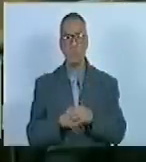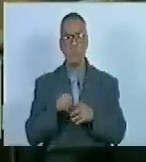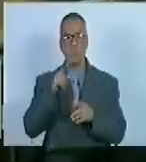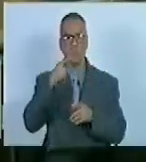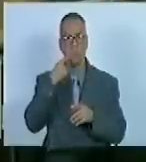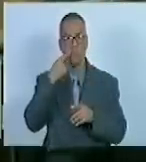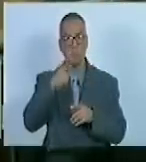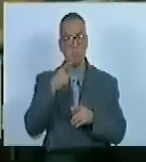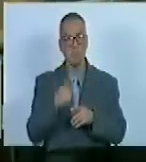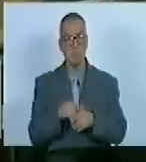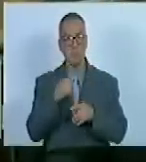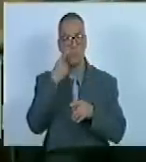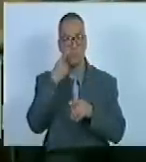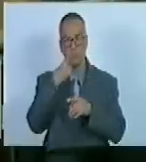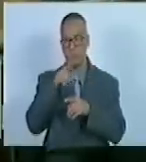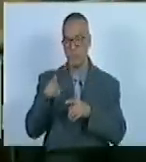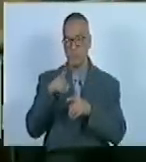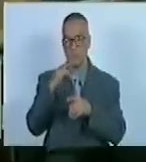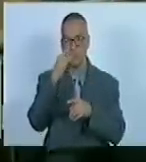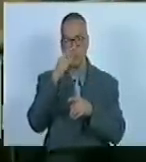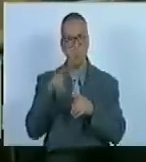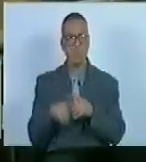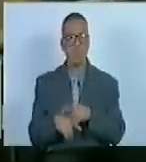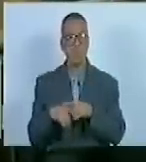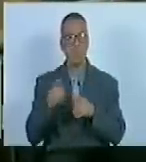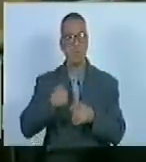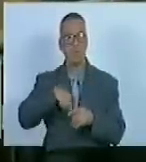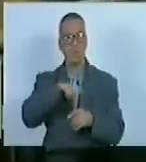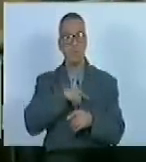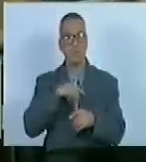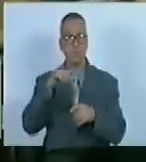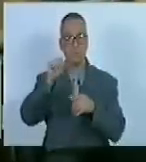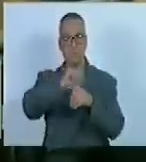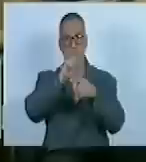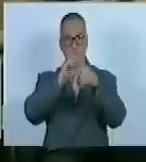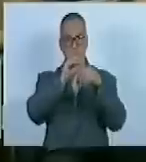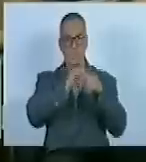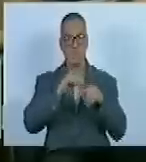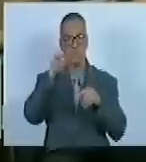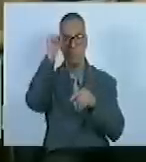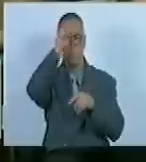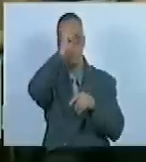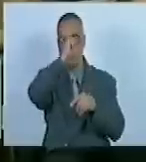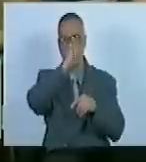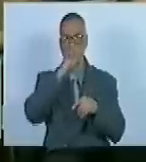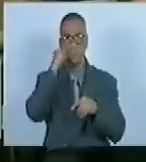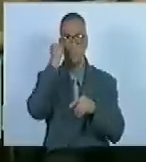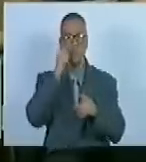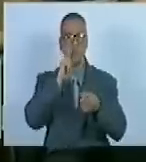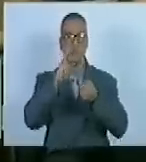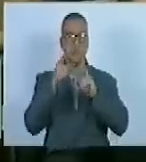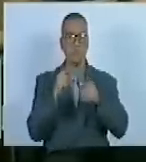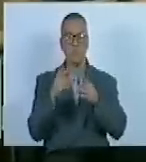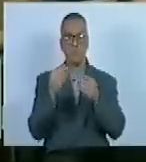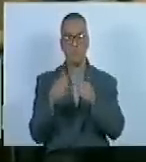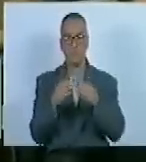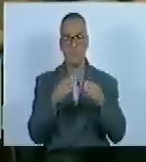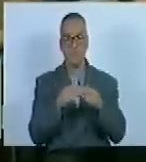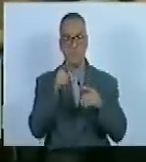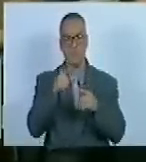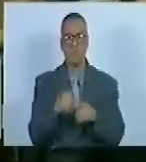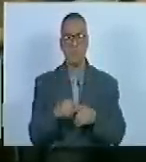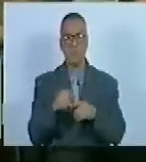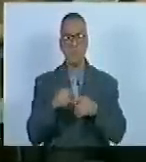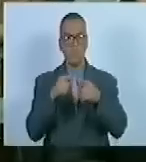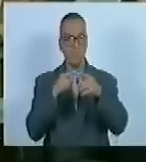nos concreta, volteamos la mirada hacia el continente africano. Hemos abierto una cantidad importante de sedes